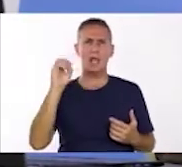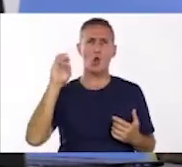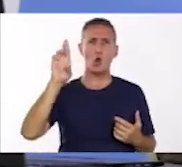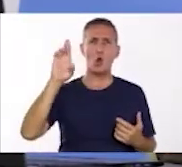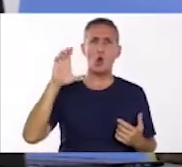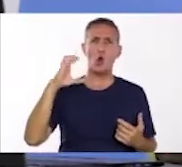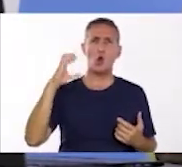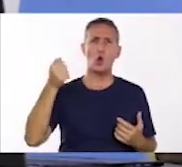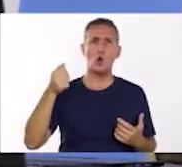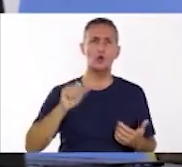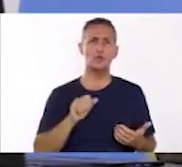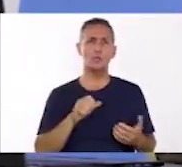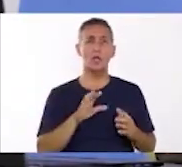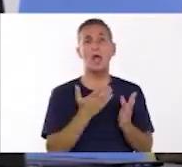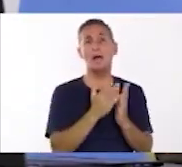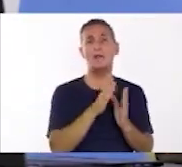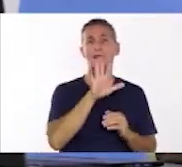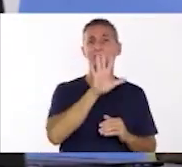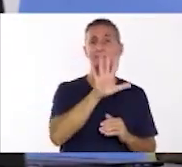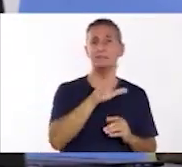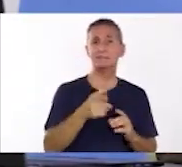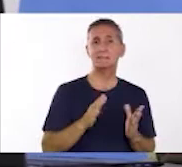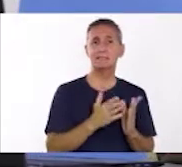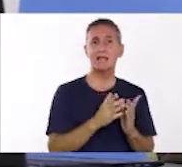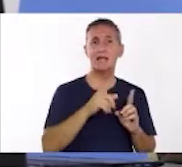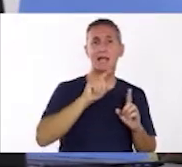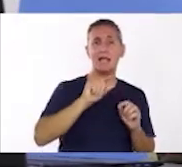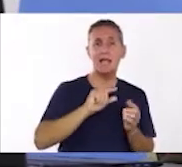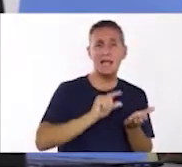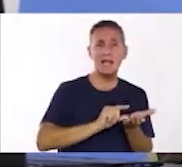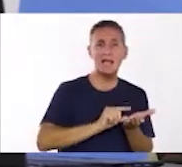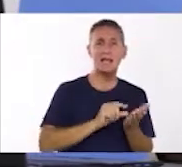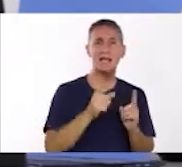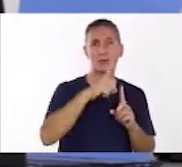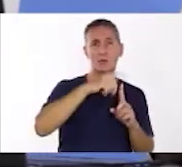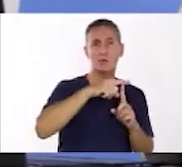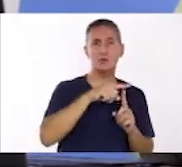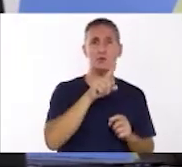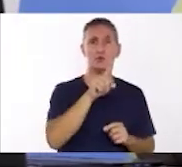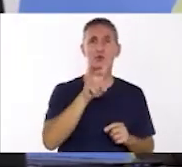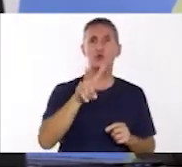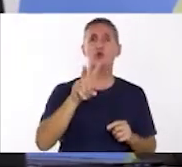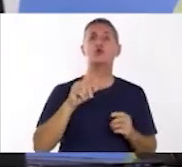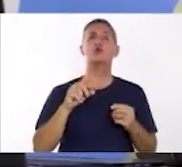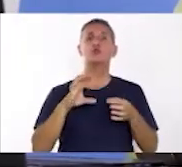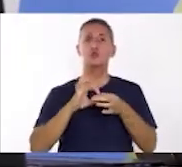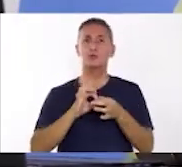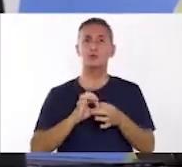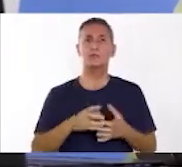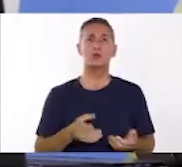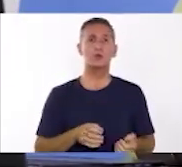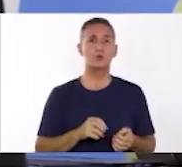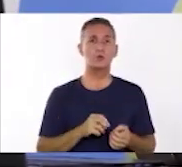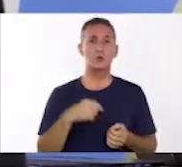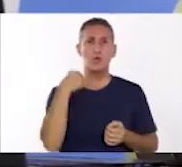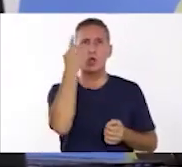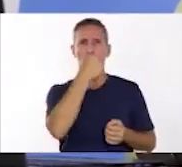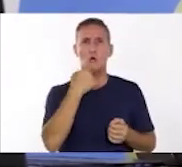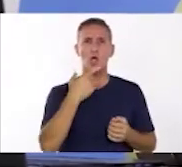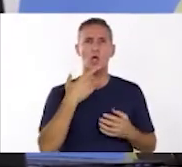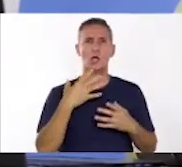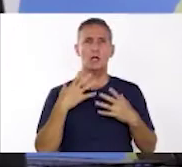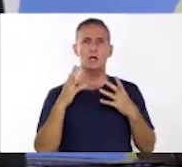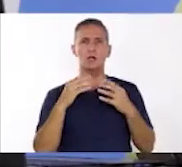página 5 en el libro de texto de 12 grados. Dice Chabás: el rostro